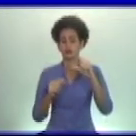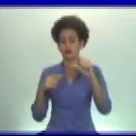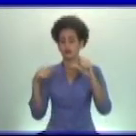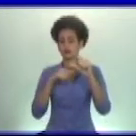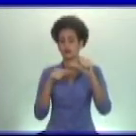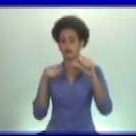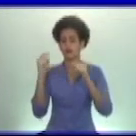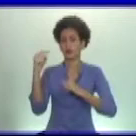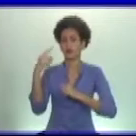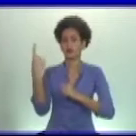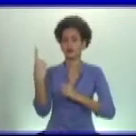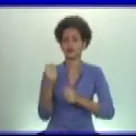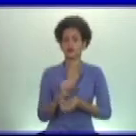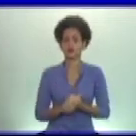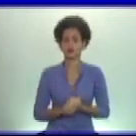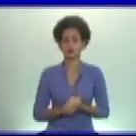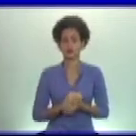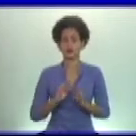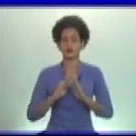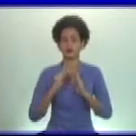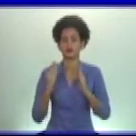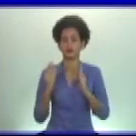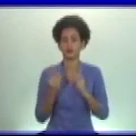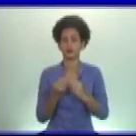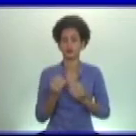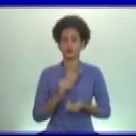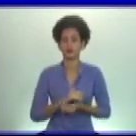completen la información y vamos a pasar al otro ejercicio.